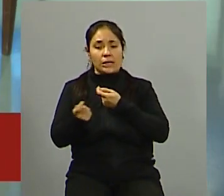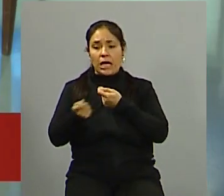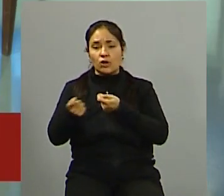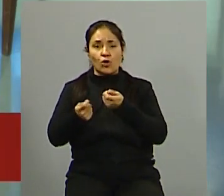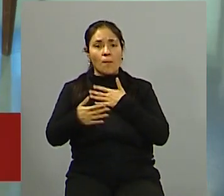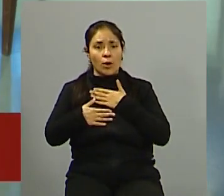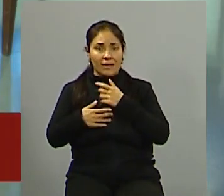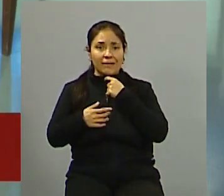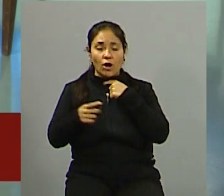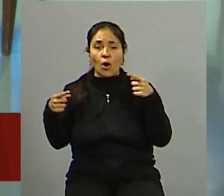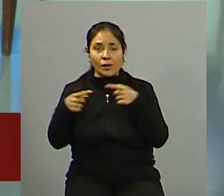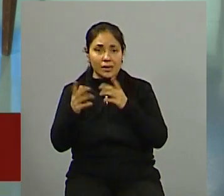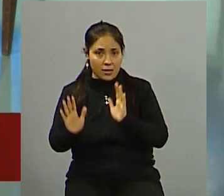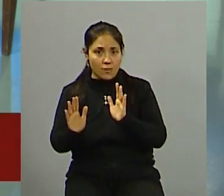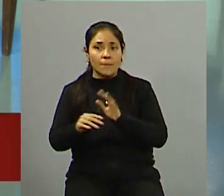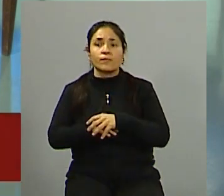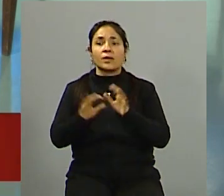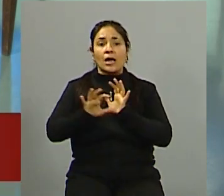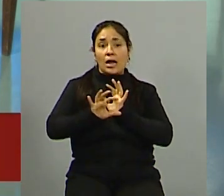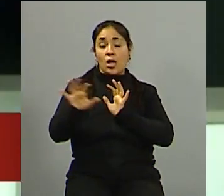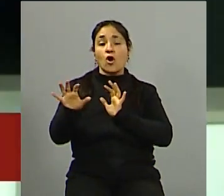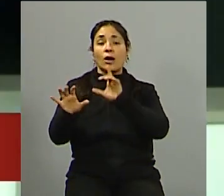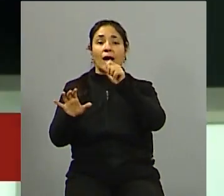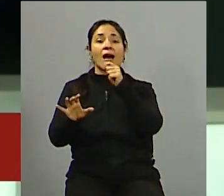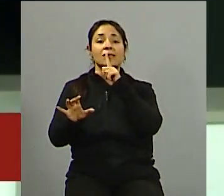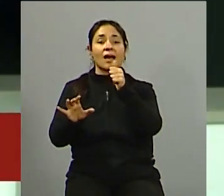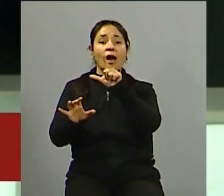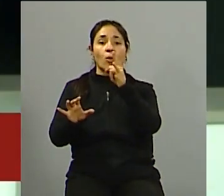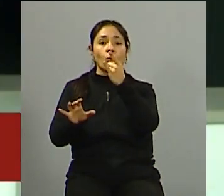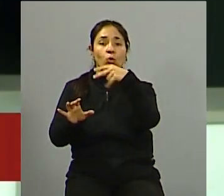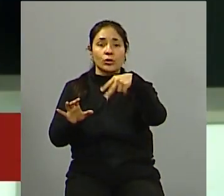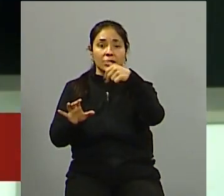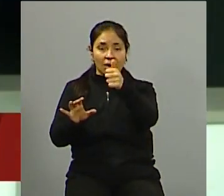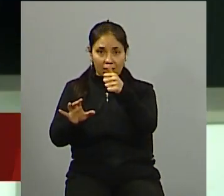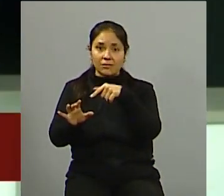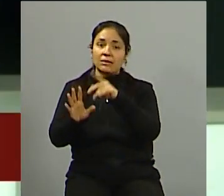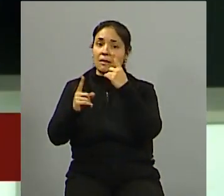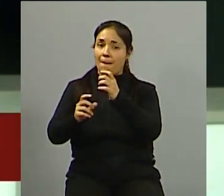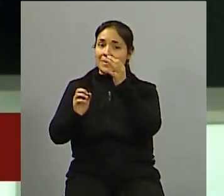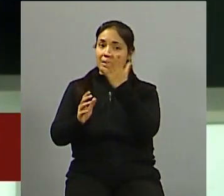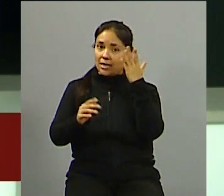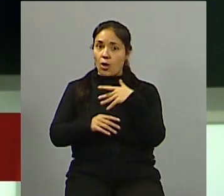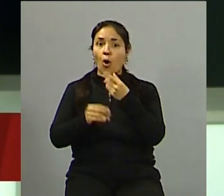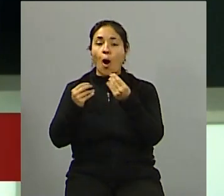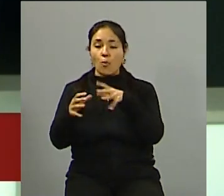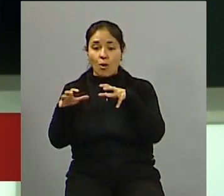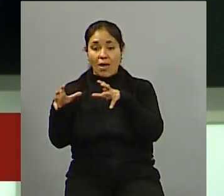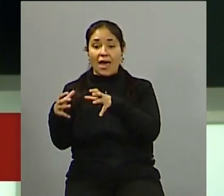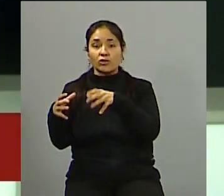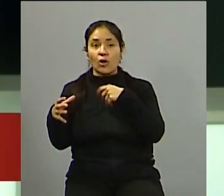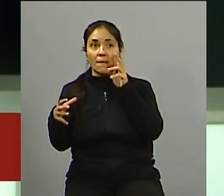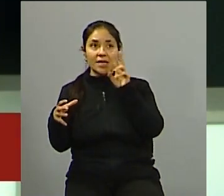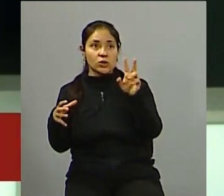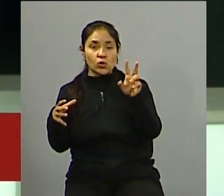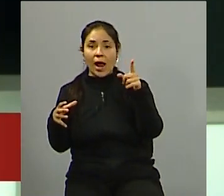cuestión muy particular con la región de Cataluña. ¿Cómo se visualizan ellos dentro de España y cómo los